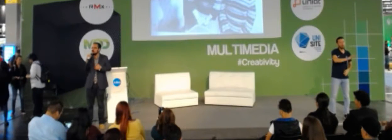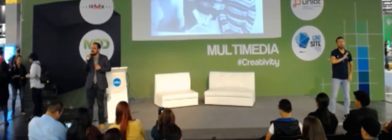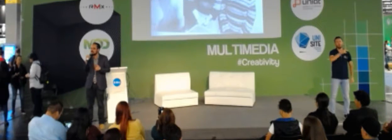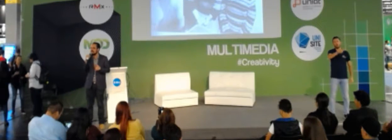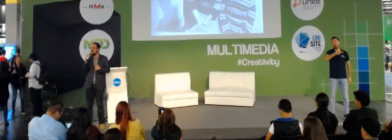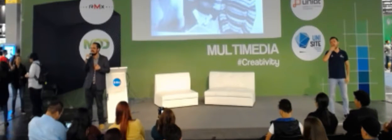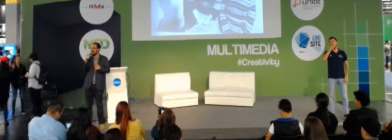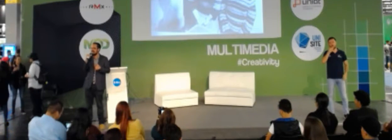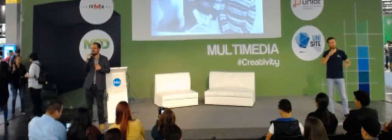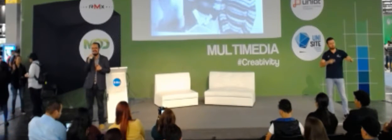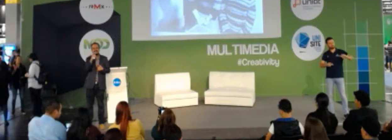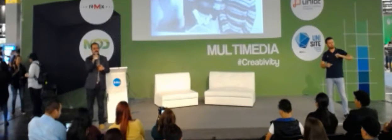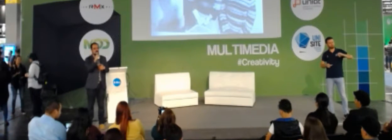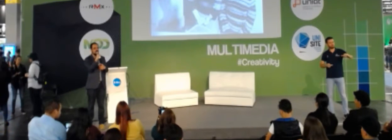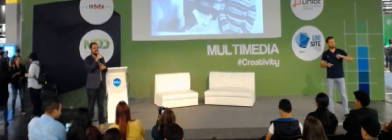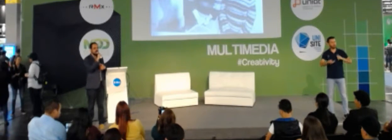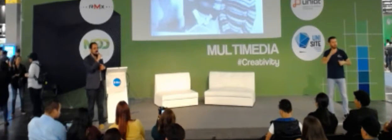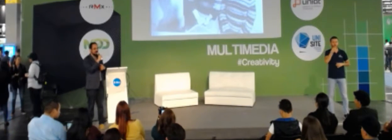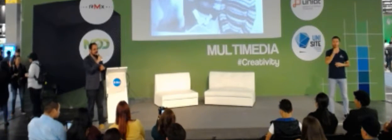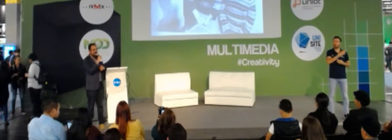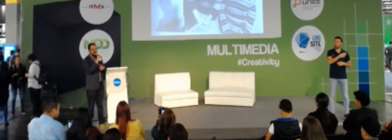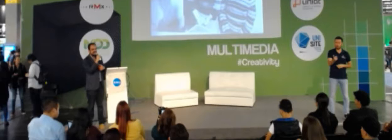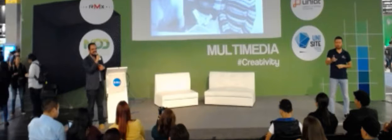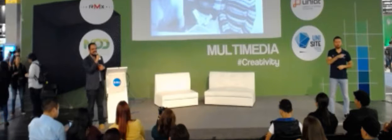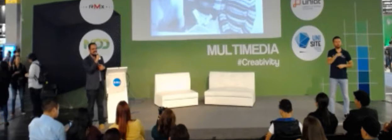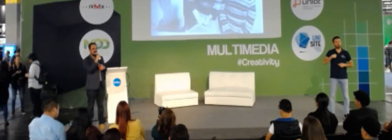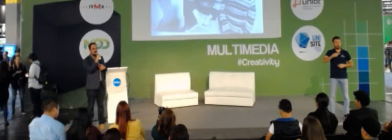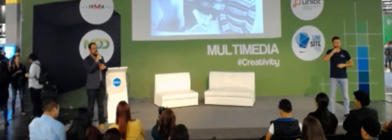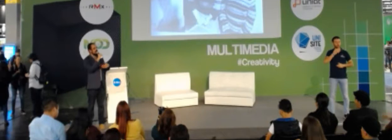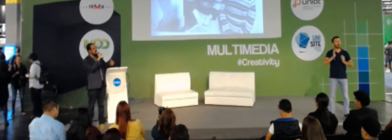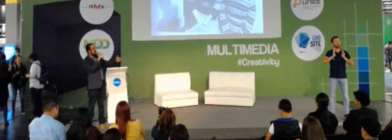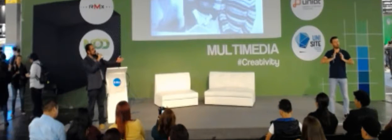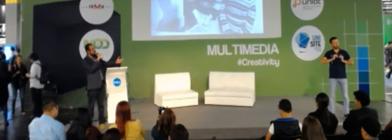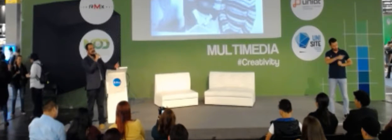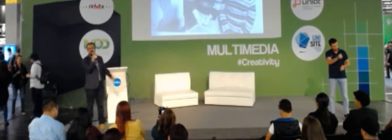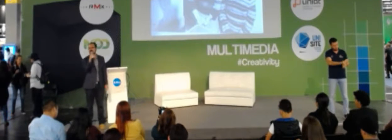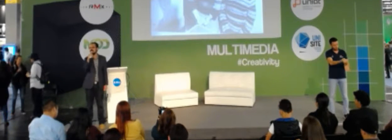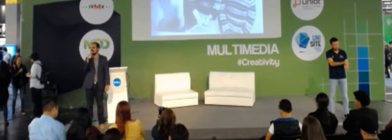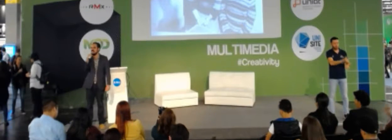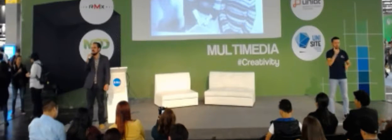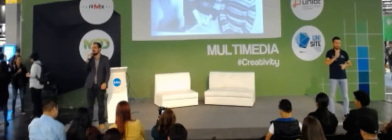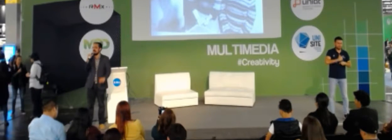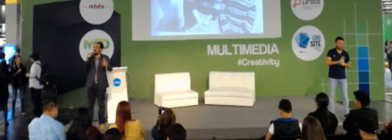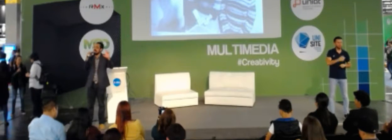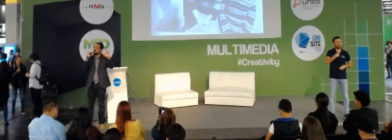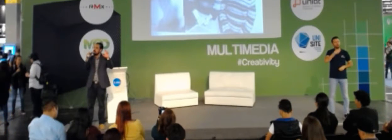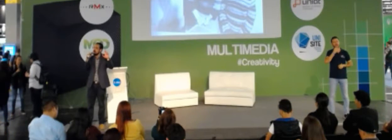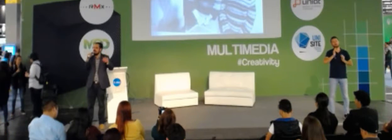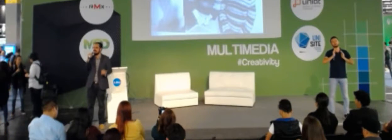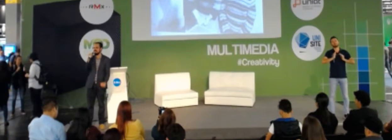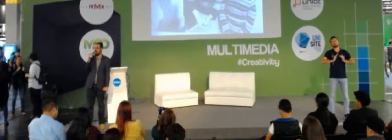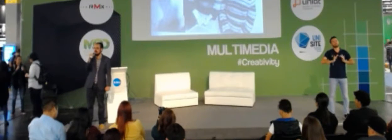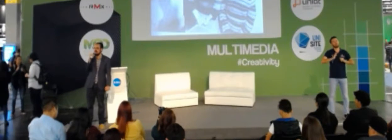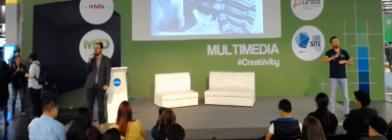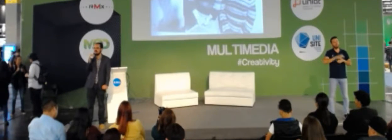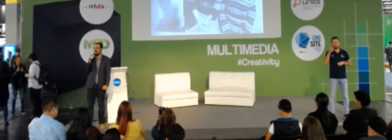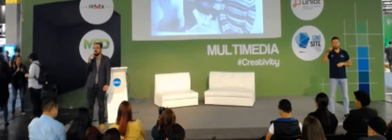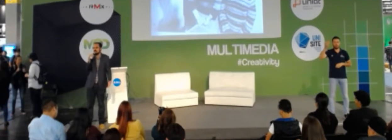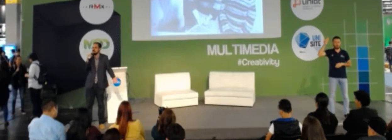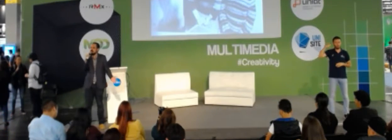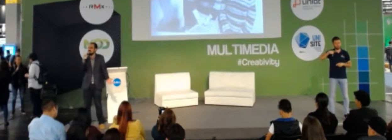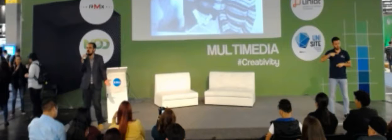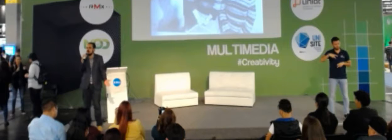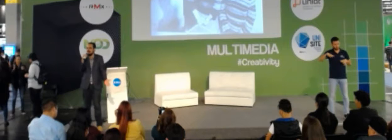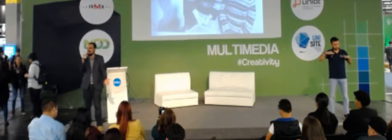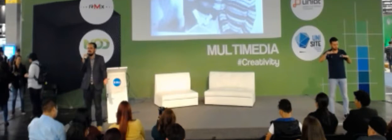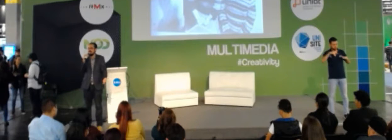según nuestros estándares, según nuestra comodidad. Porque el hablar con la lengua de señas, para la gente normal, entre comillas, pues no es